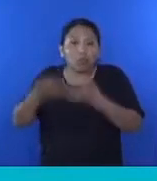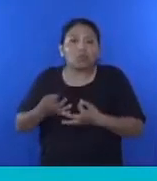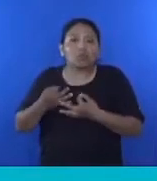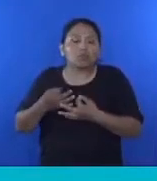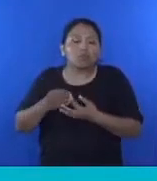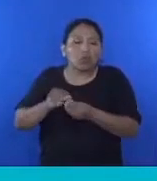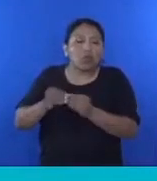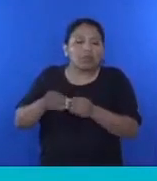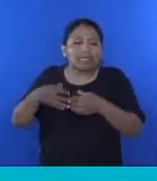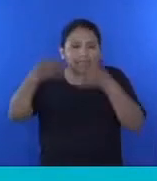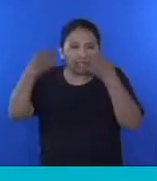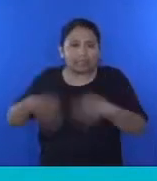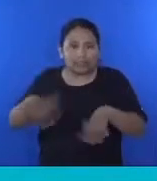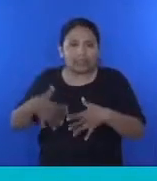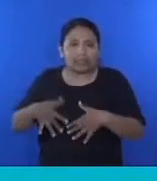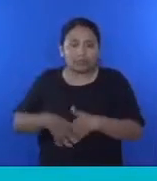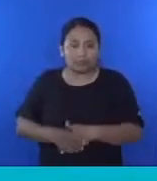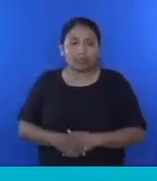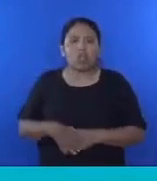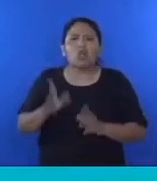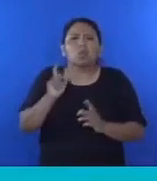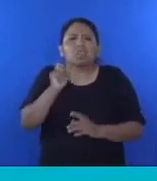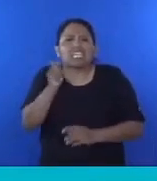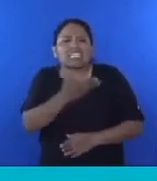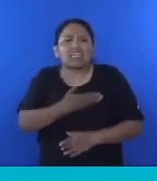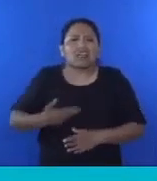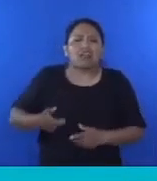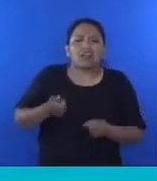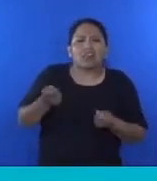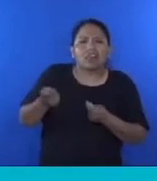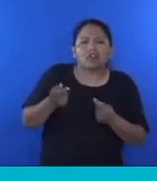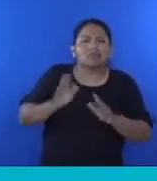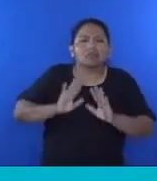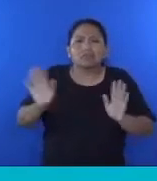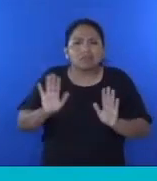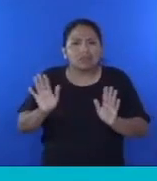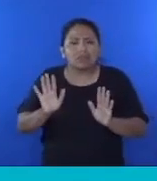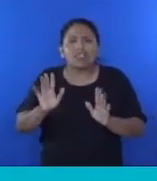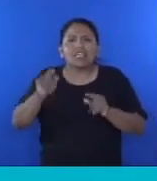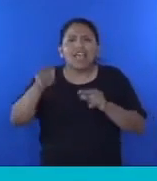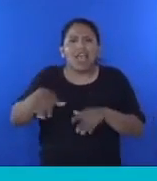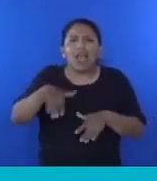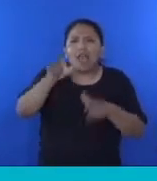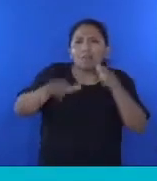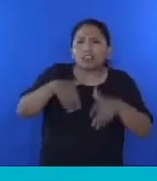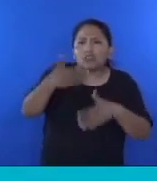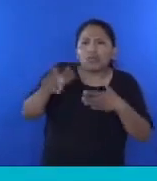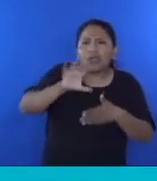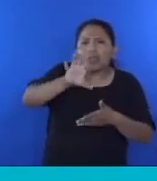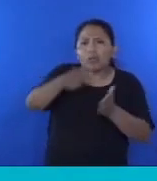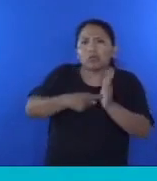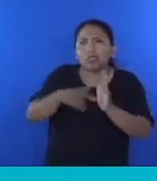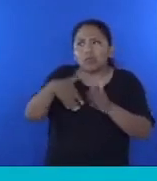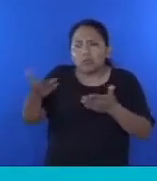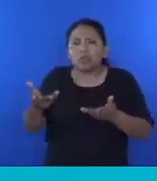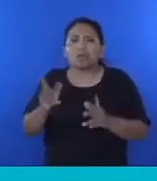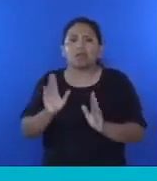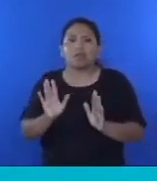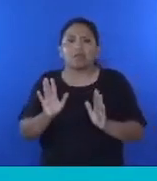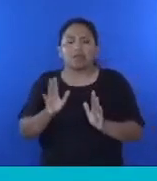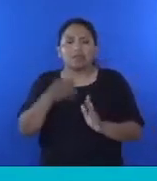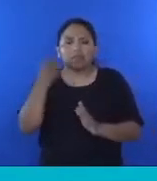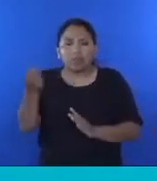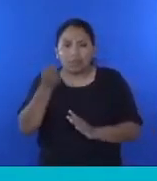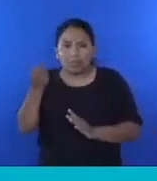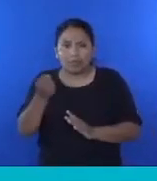la provincia de Buenos Aires. No importa quién los gobierna, importa que está afectando a vecinos y a vecinas de la provincia de Buenos Aires, a bonaerenses igual